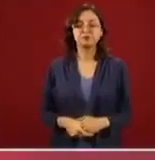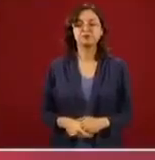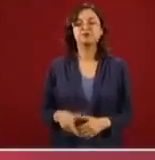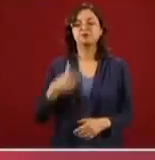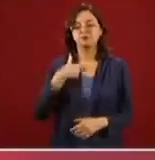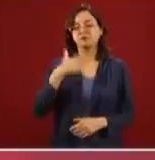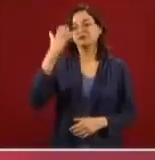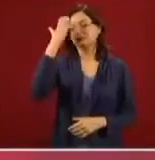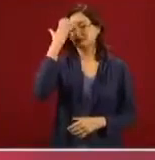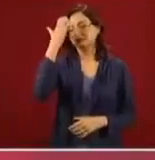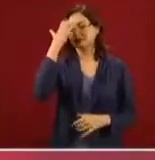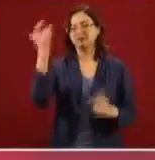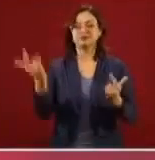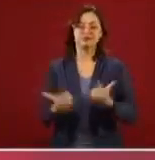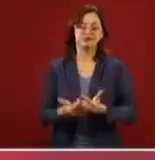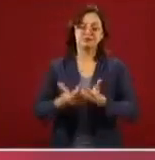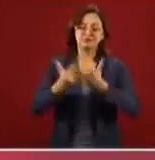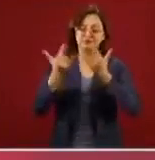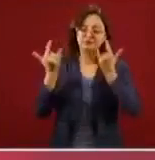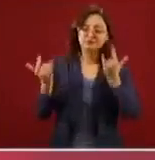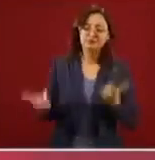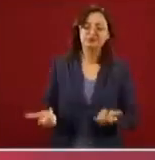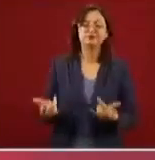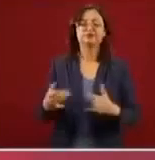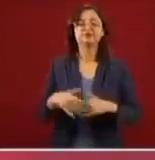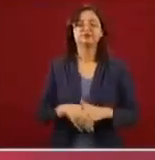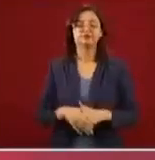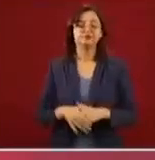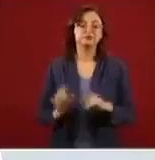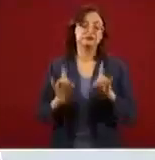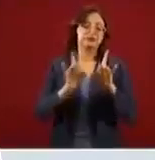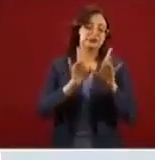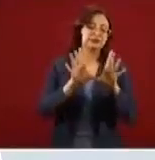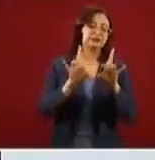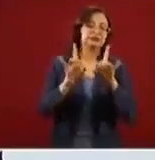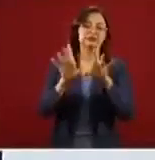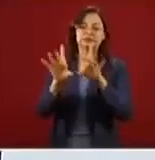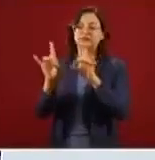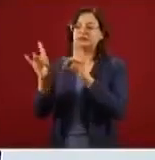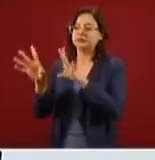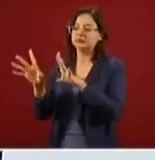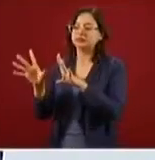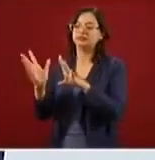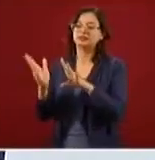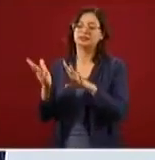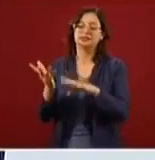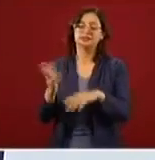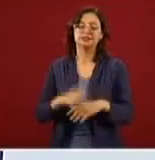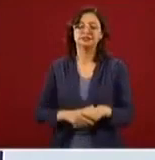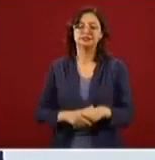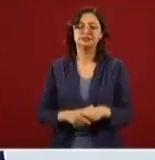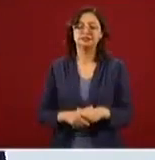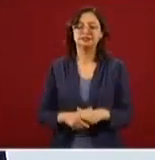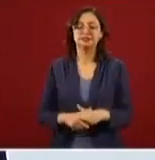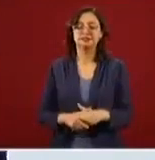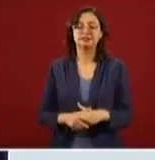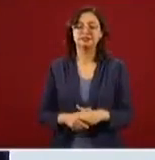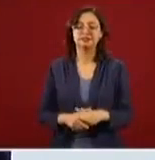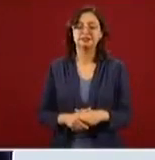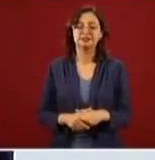Conozco casos en donde, ya por mi experiencia, sobre todo en la cuestión